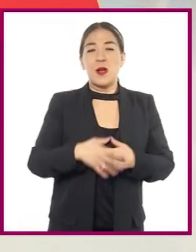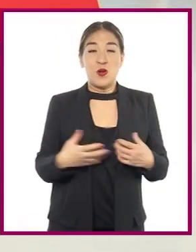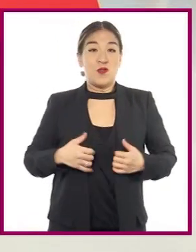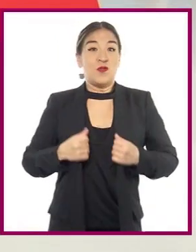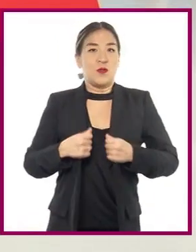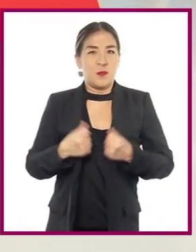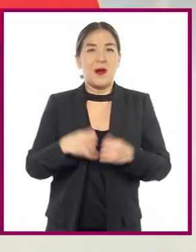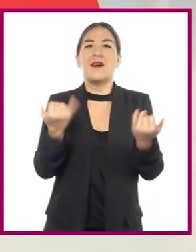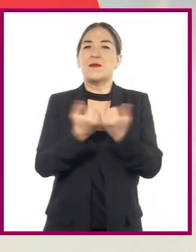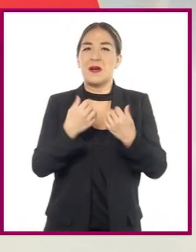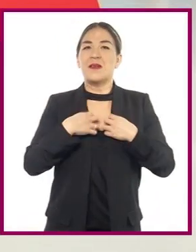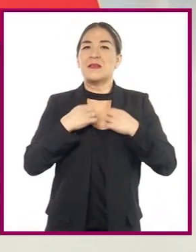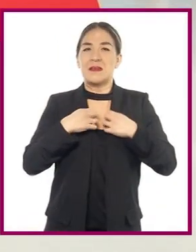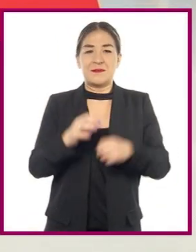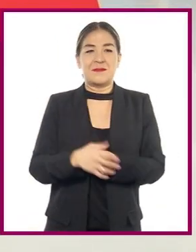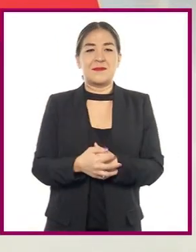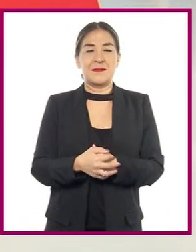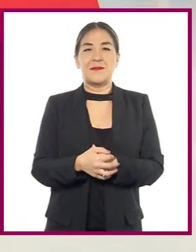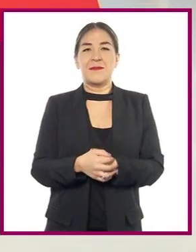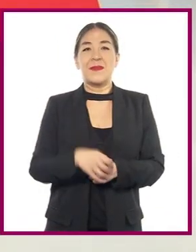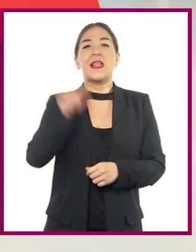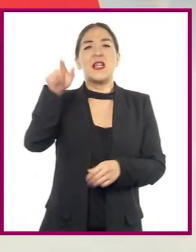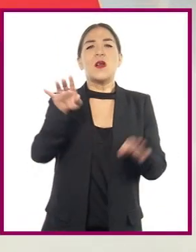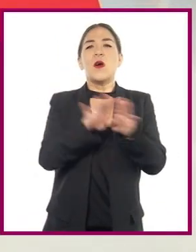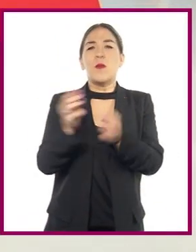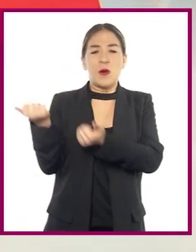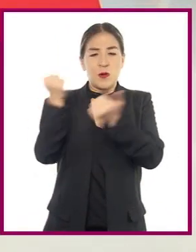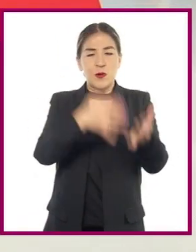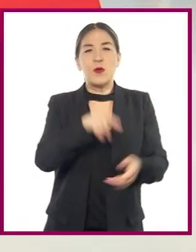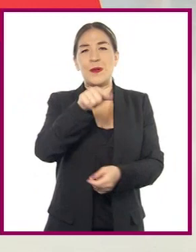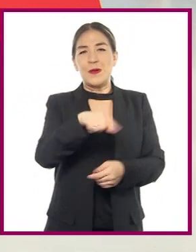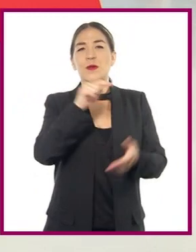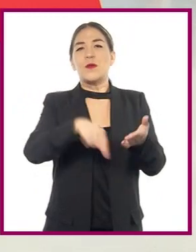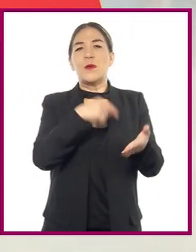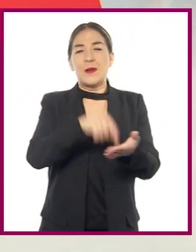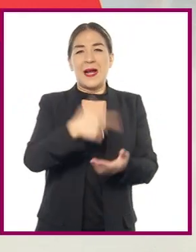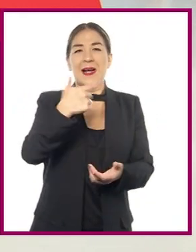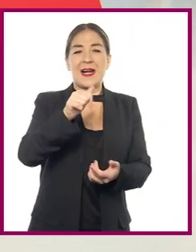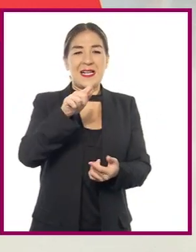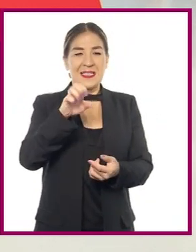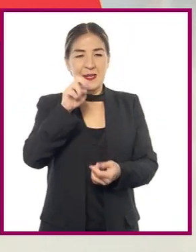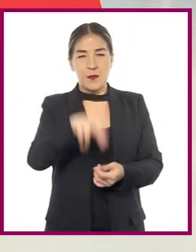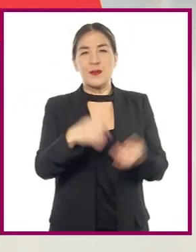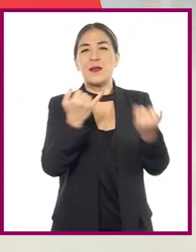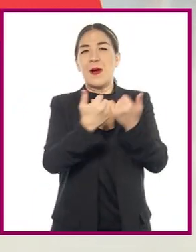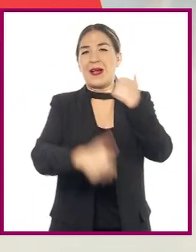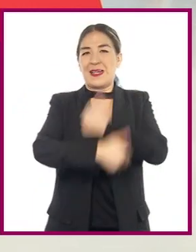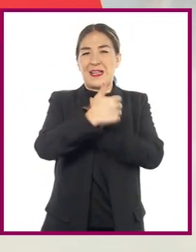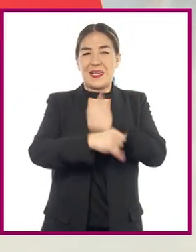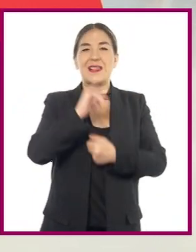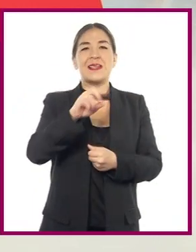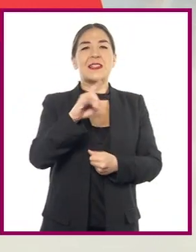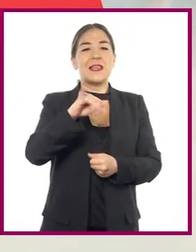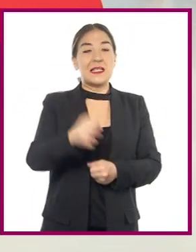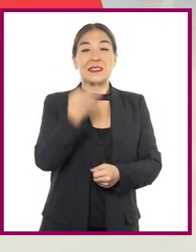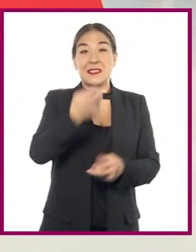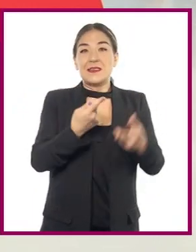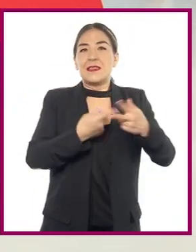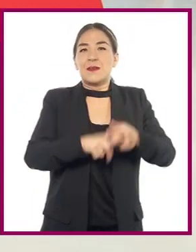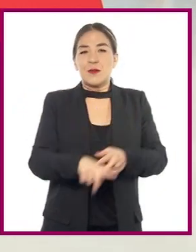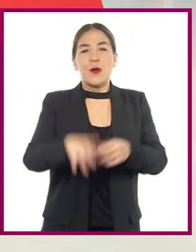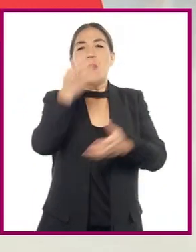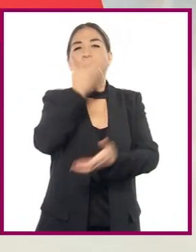vestimenta. En suma, la ruta del Galeón de Manila y la carrera de las Indias sería el inicio